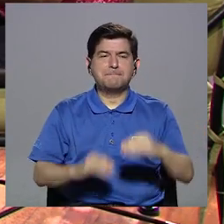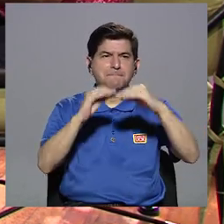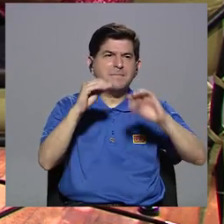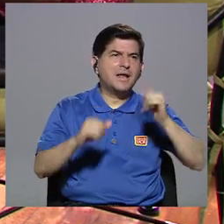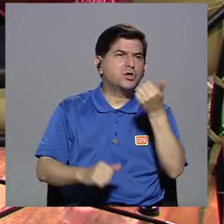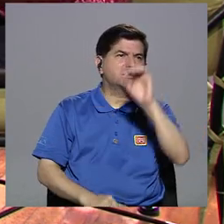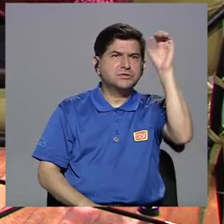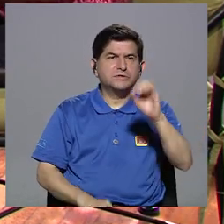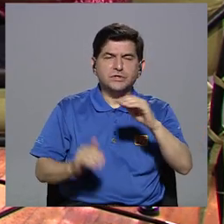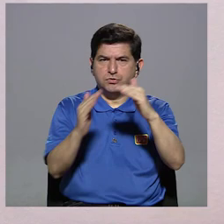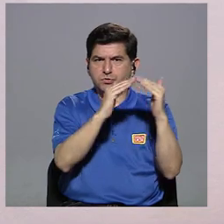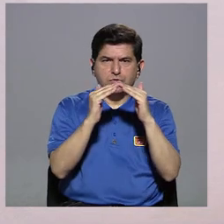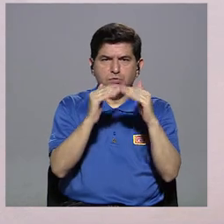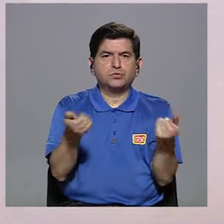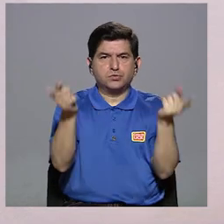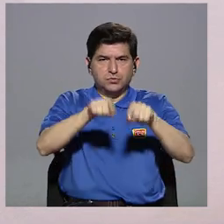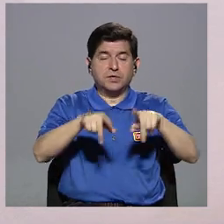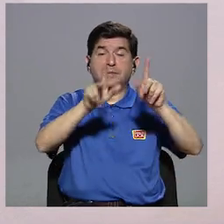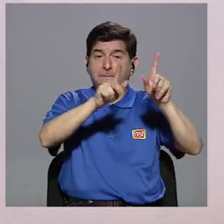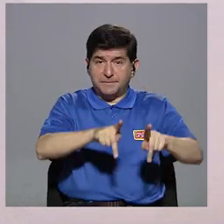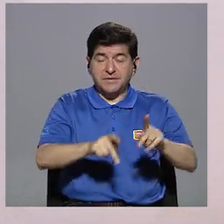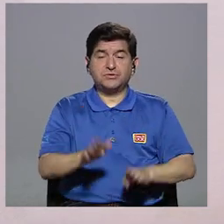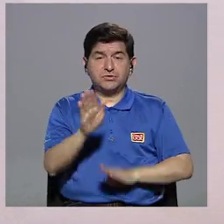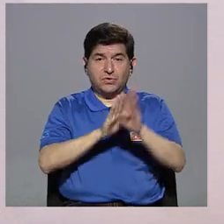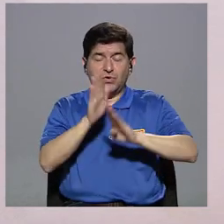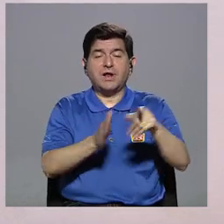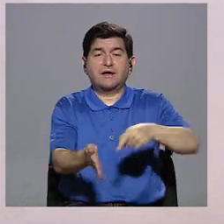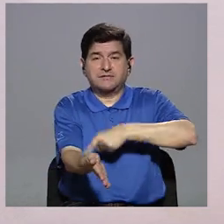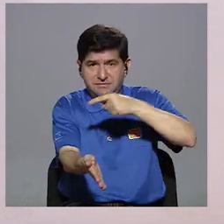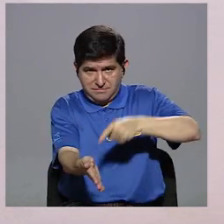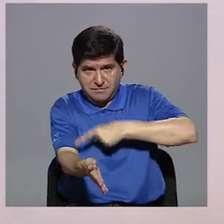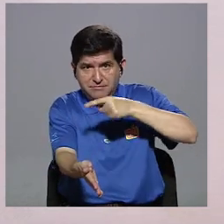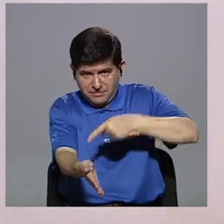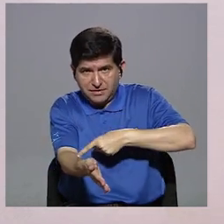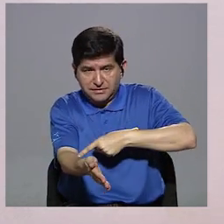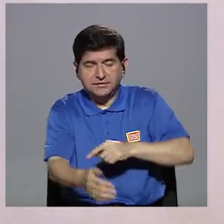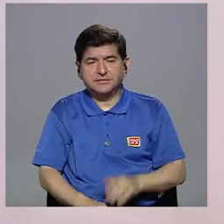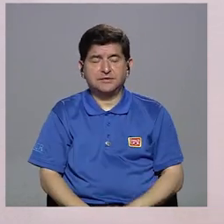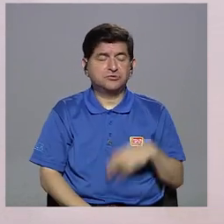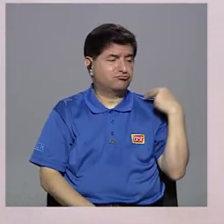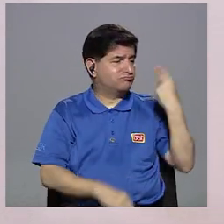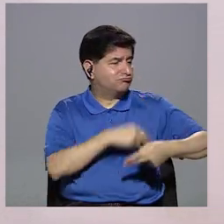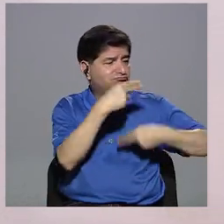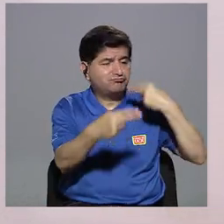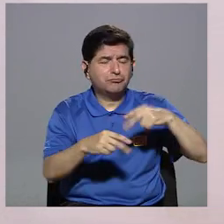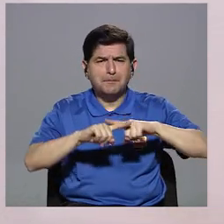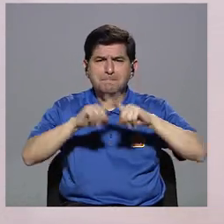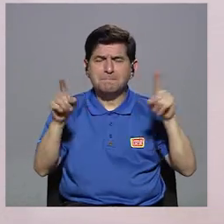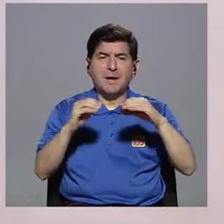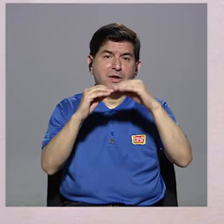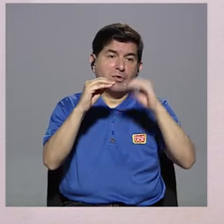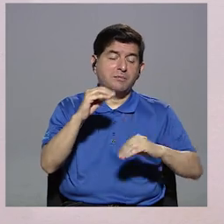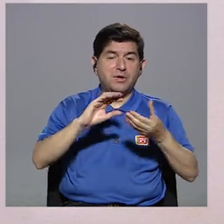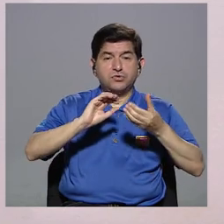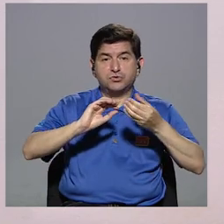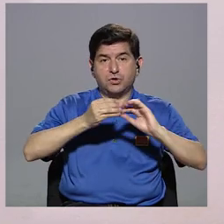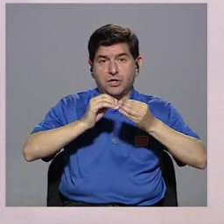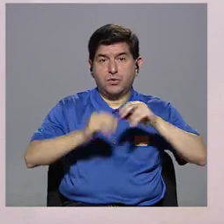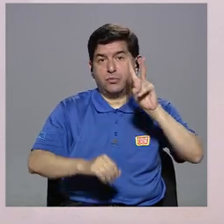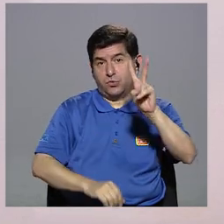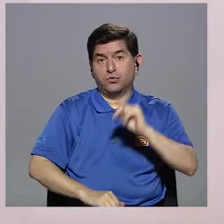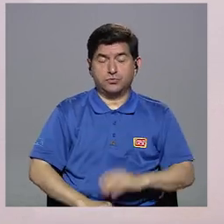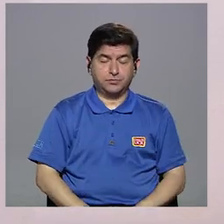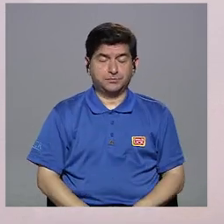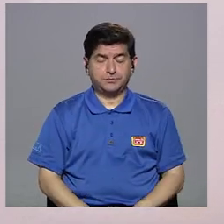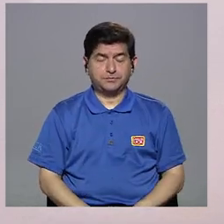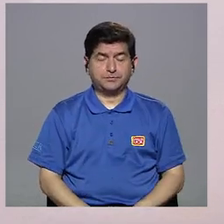población esos pacientes desarrollan diabetes es hereditaria pero menos hereditaria que la 'número dos'